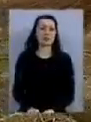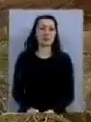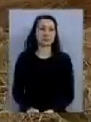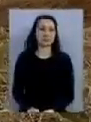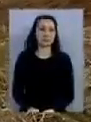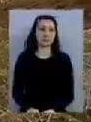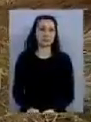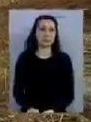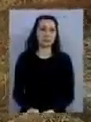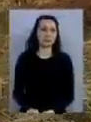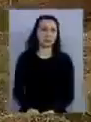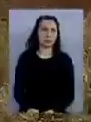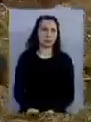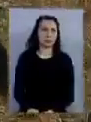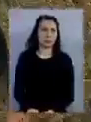Esto